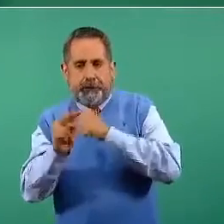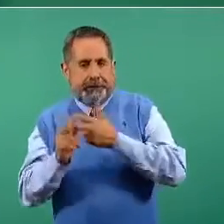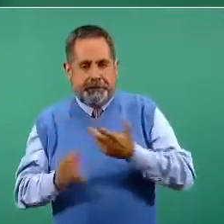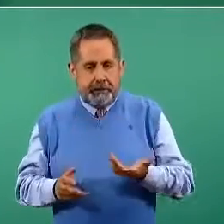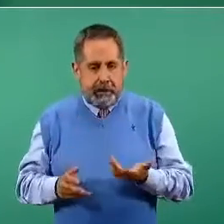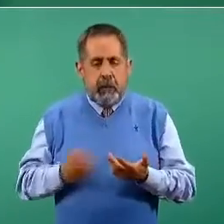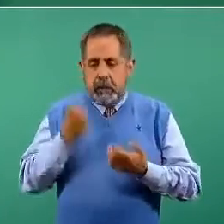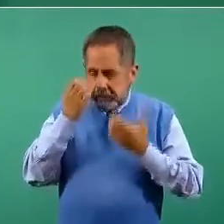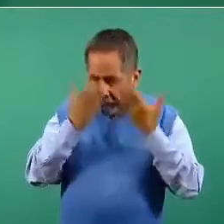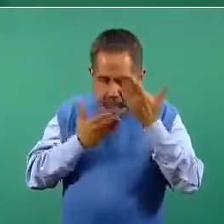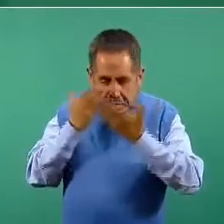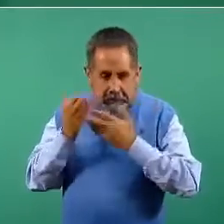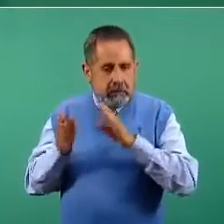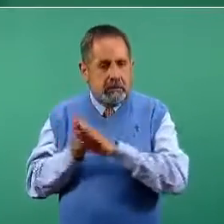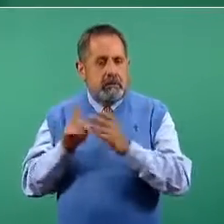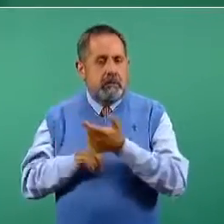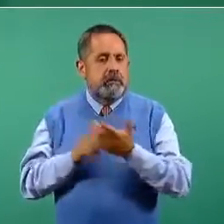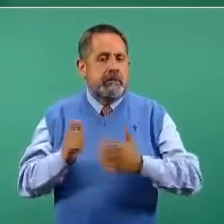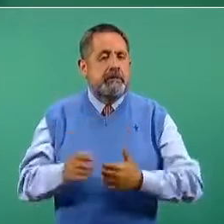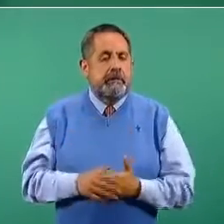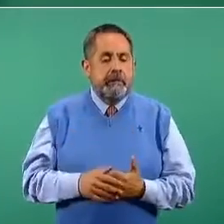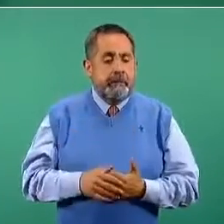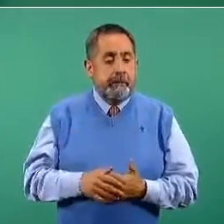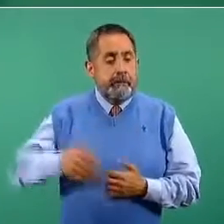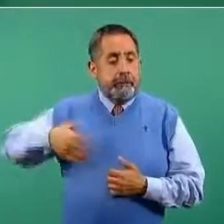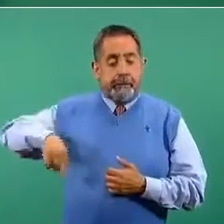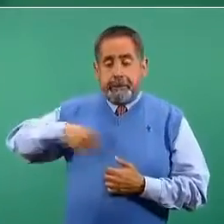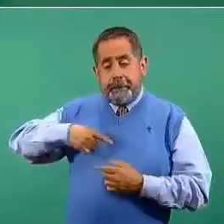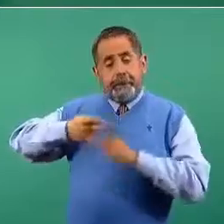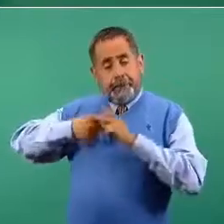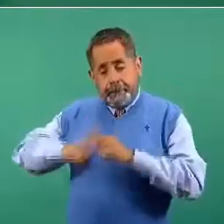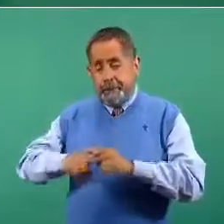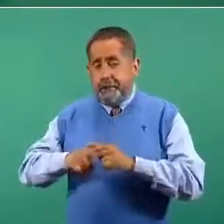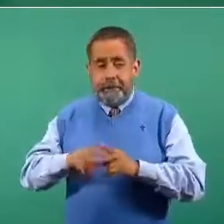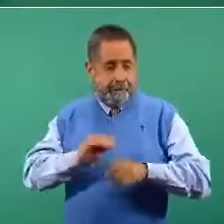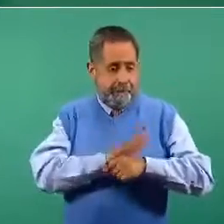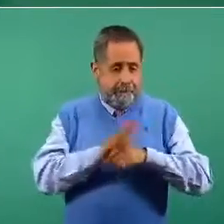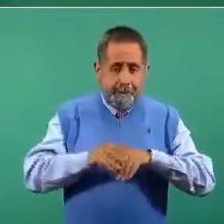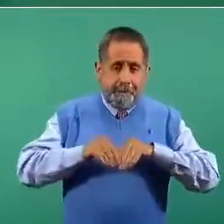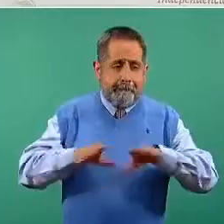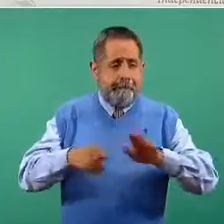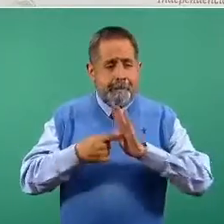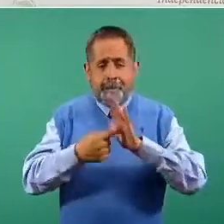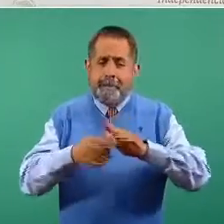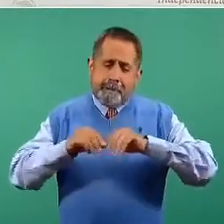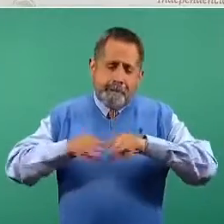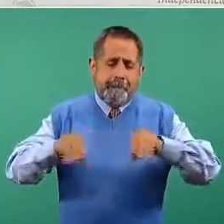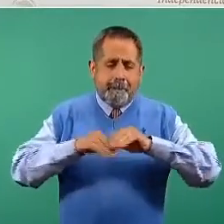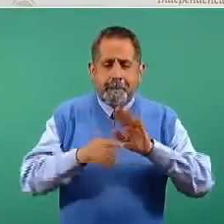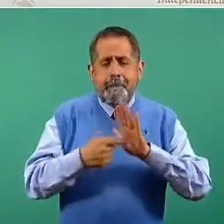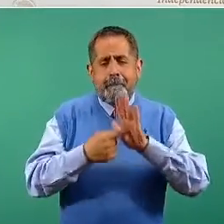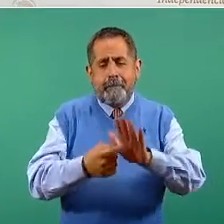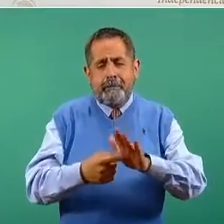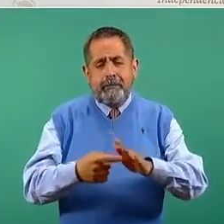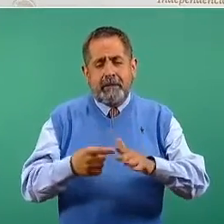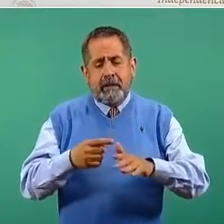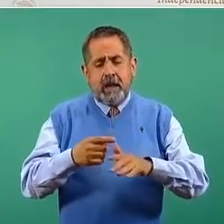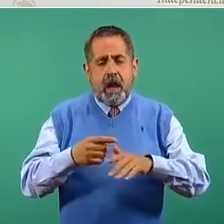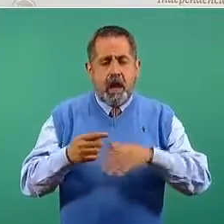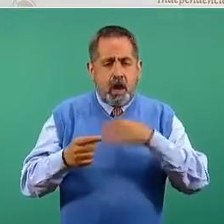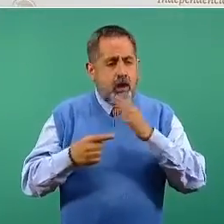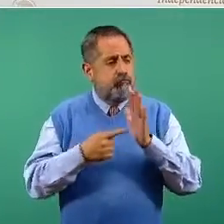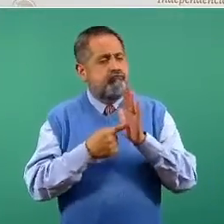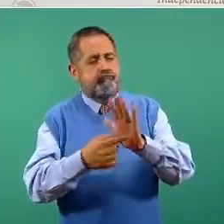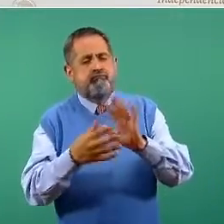vamos analizando la información y, como lo hemos hecho desde que empezó la epidemia, lo presentamos públicamente. La evidencia